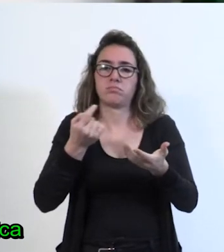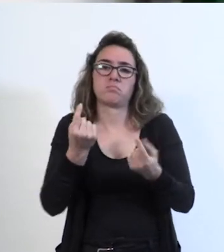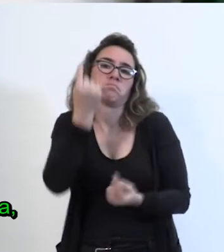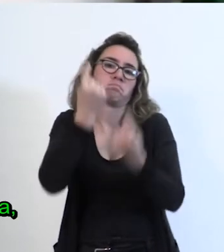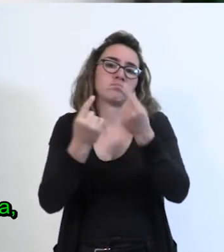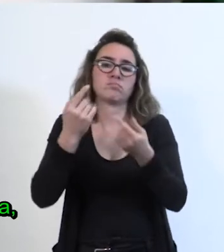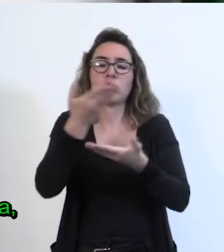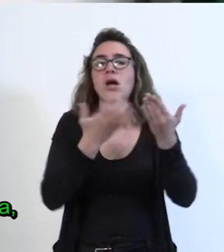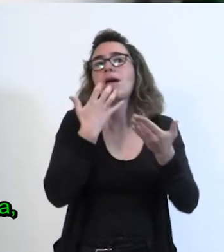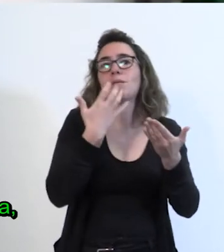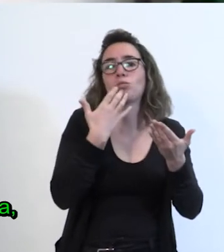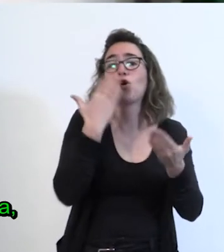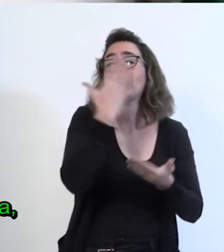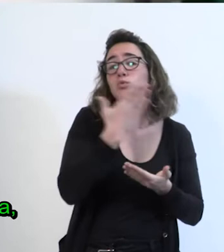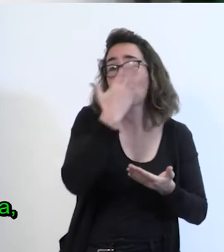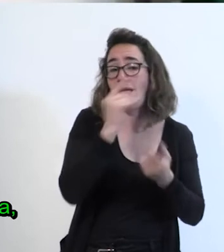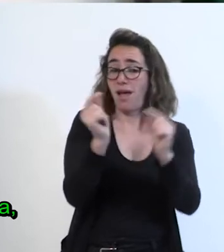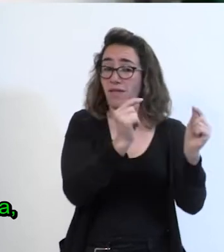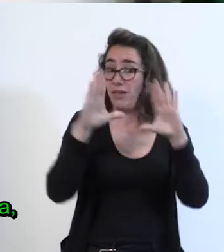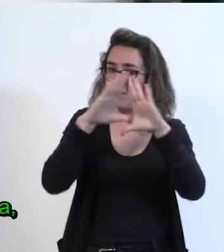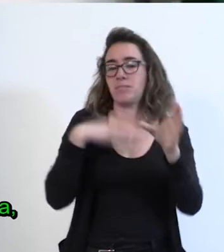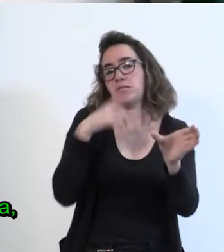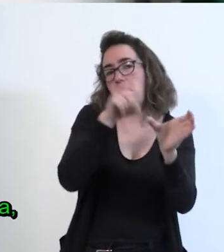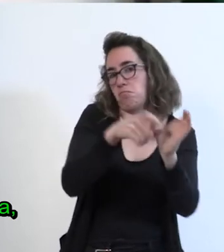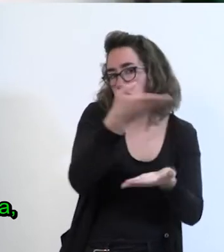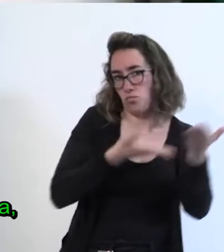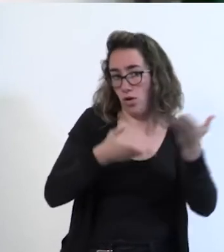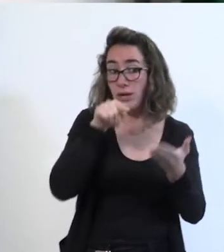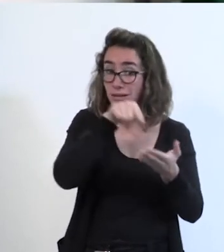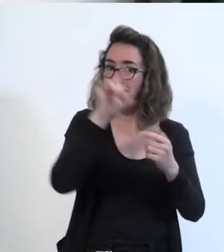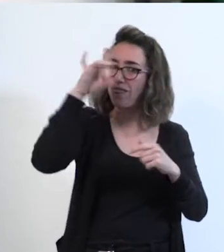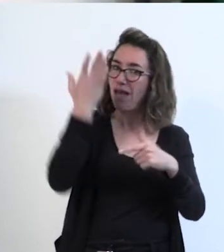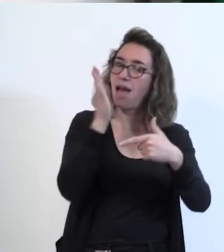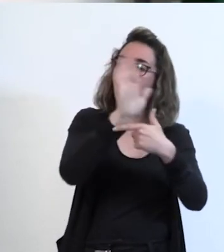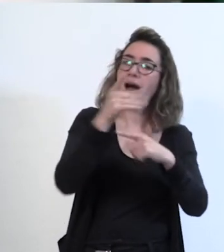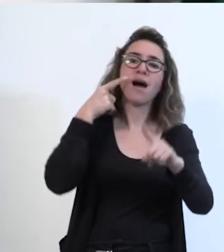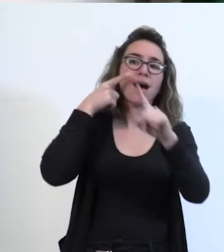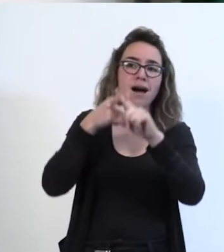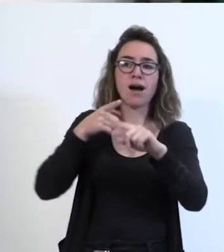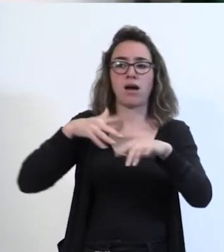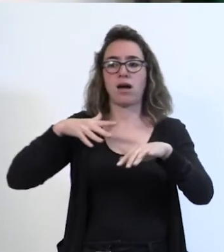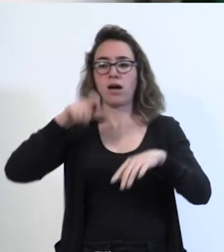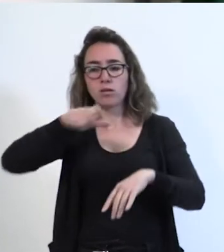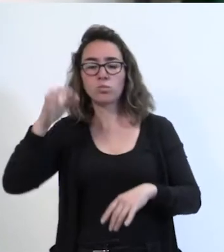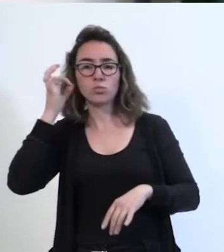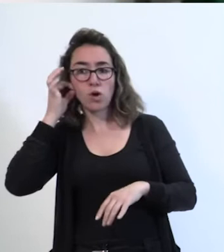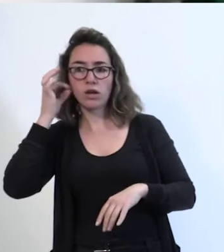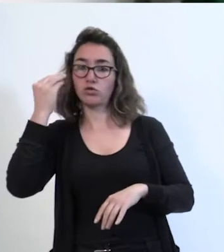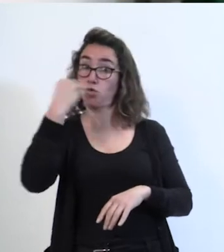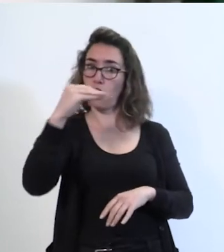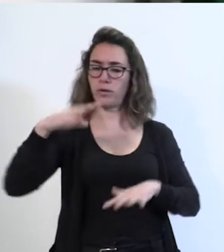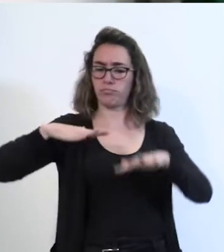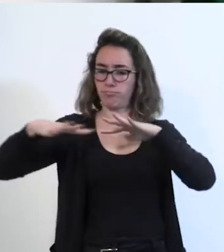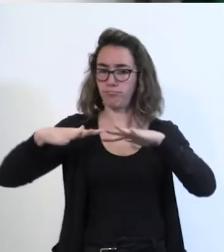sistemática en la Escuela de Debate Feminista, que es una propuesta para fortalecer los activismos de mujeres